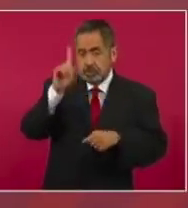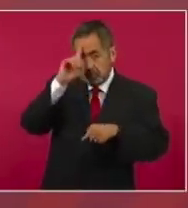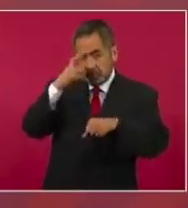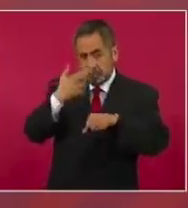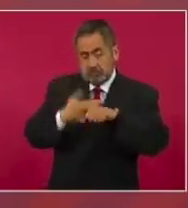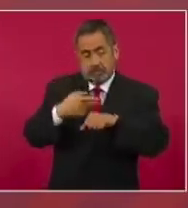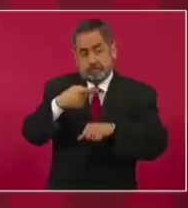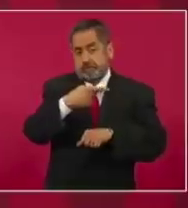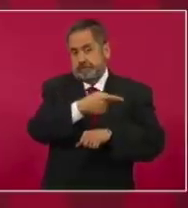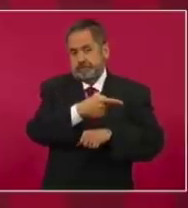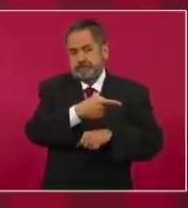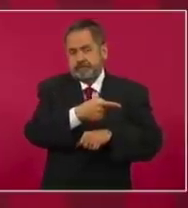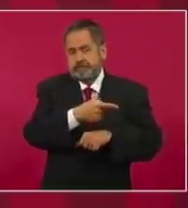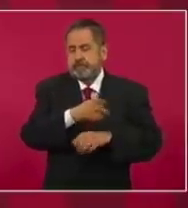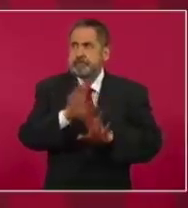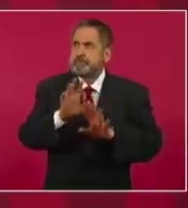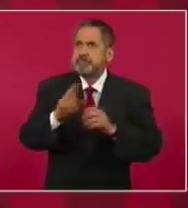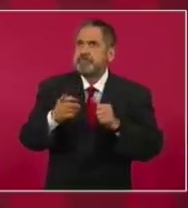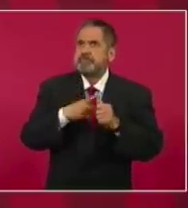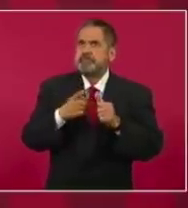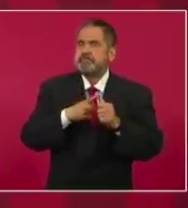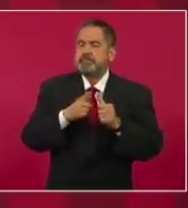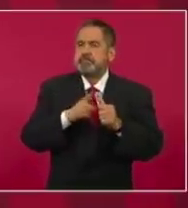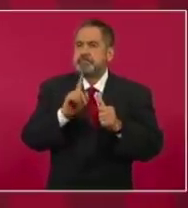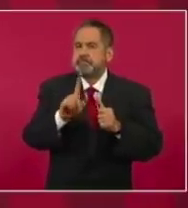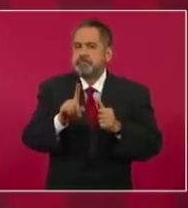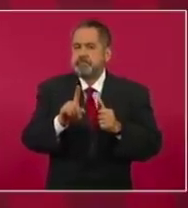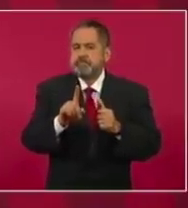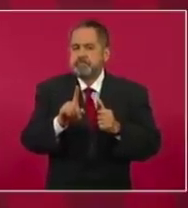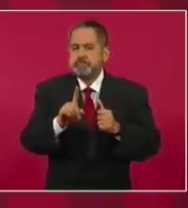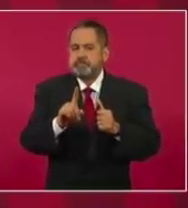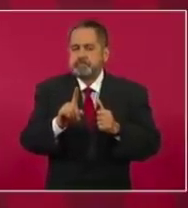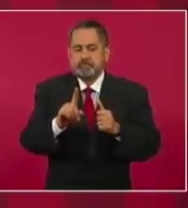consejeros, sí, primero que